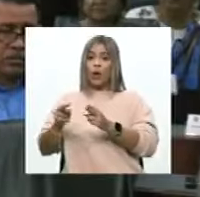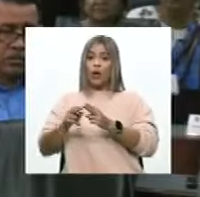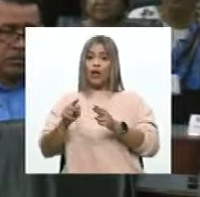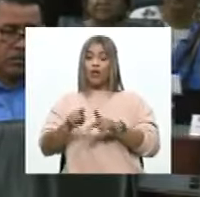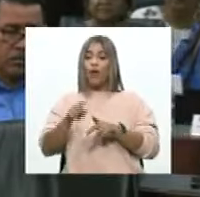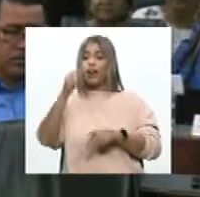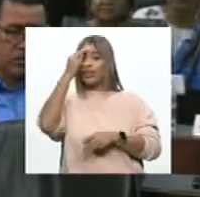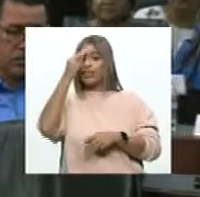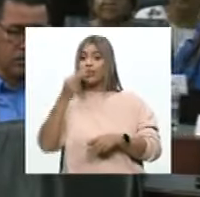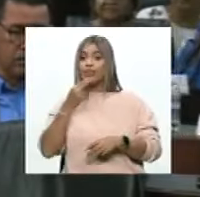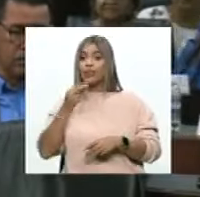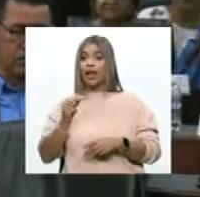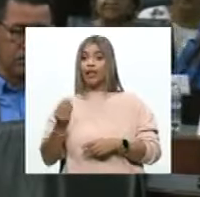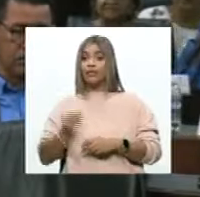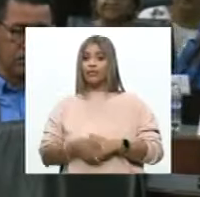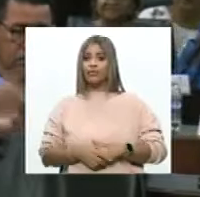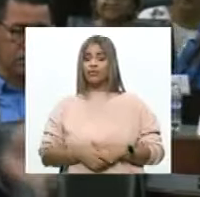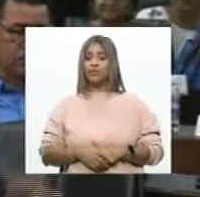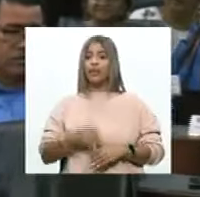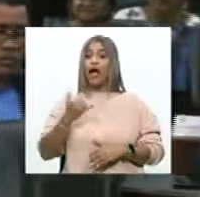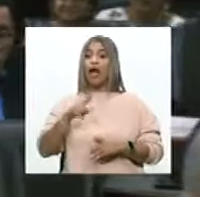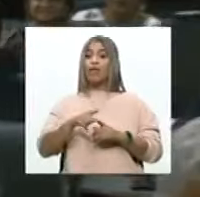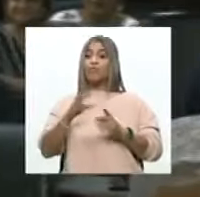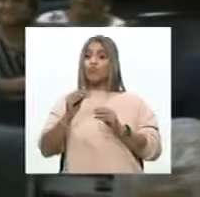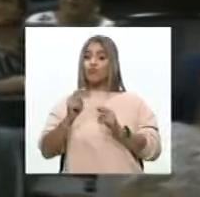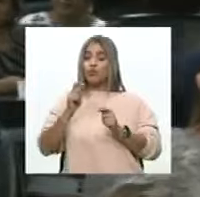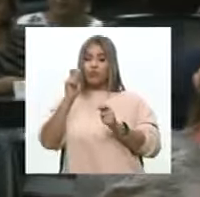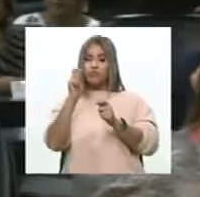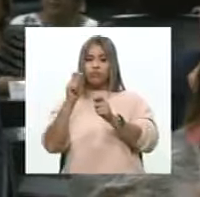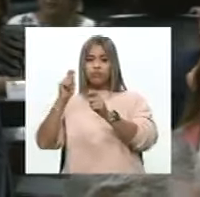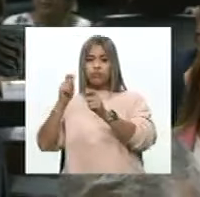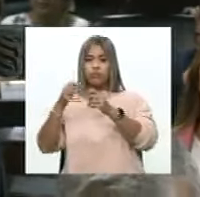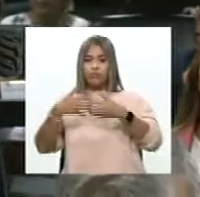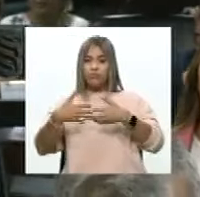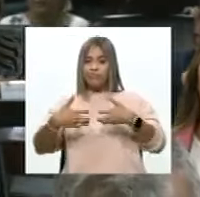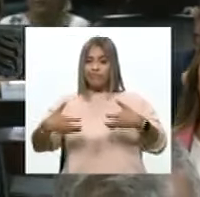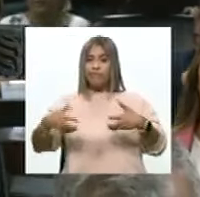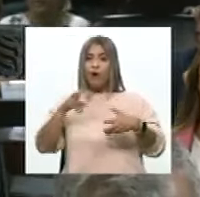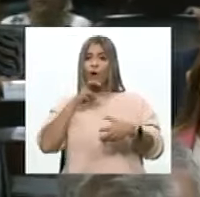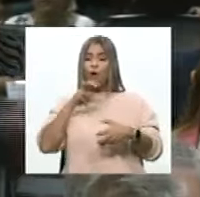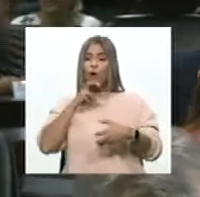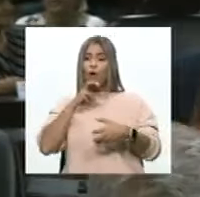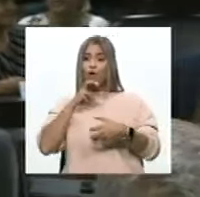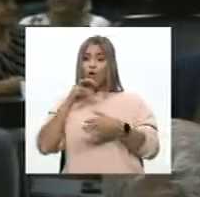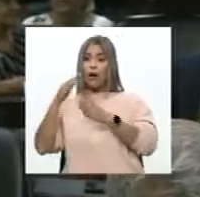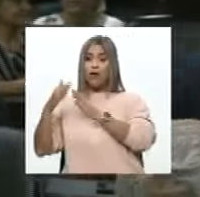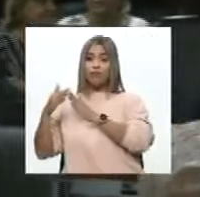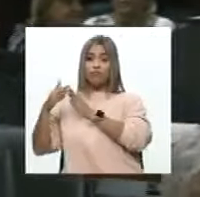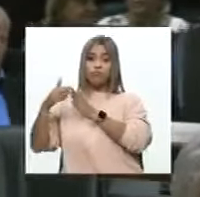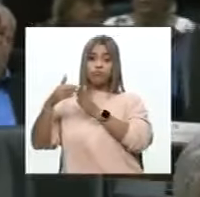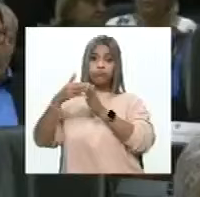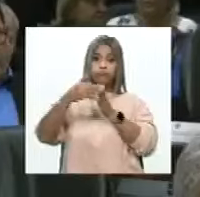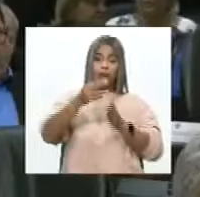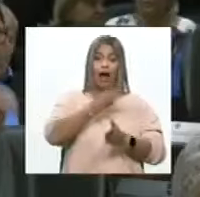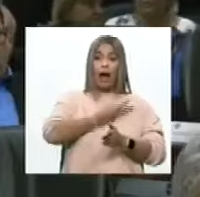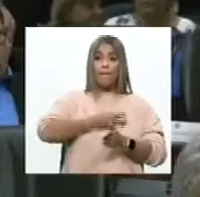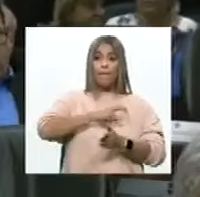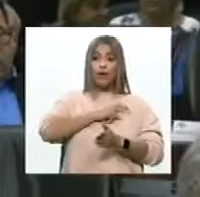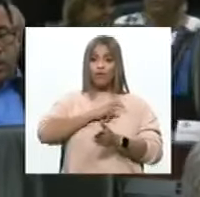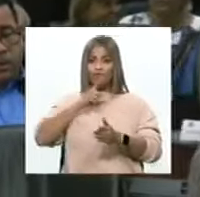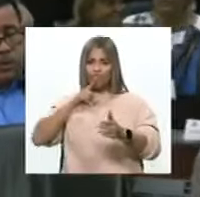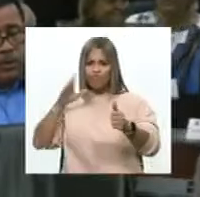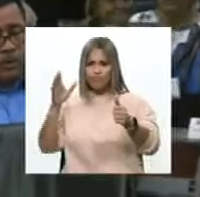los Teques. Allí habían minas de oro. Cuando los expedicionarios españoles descubrieron,